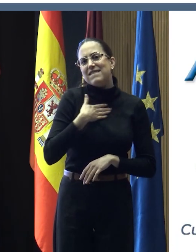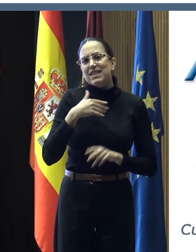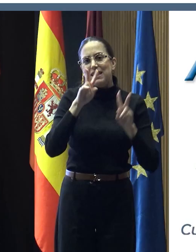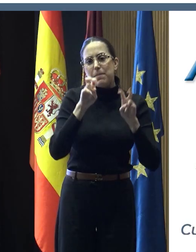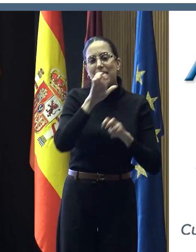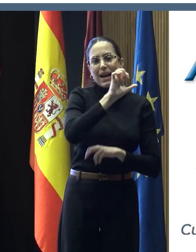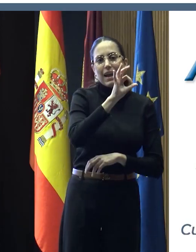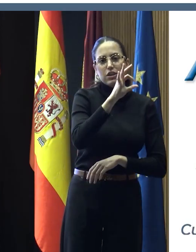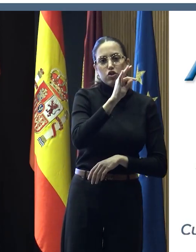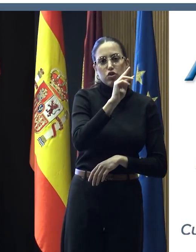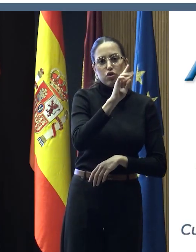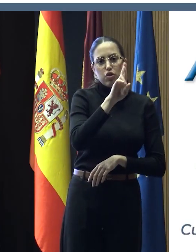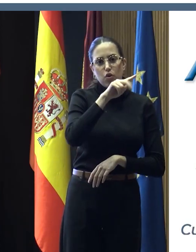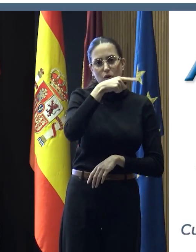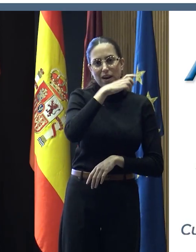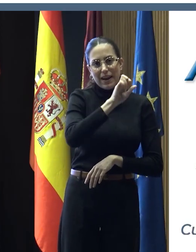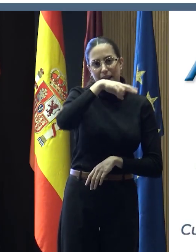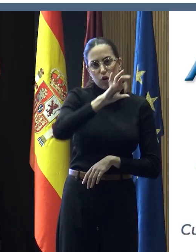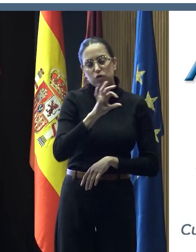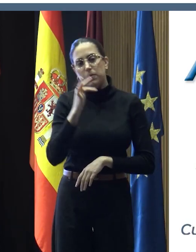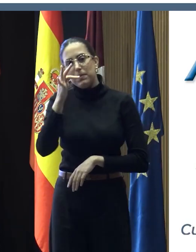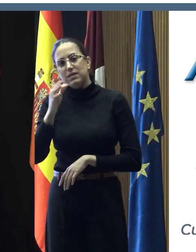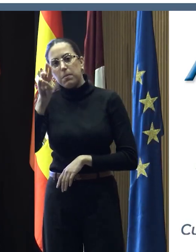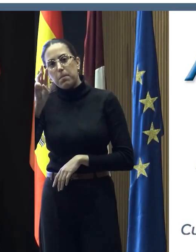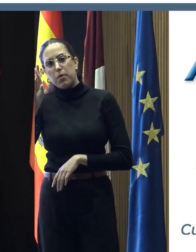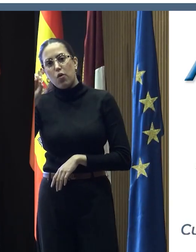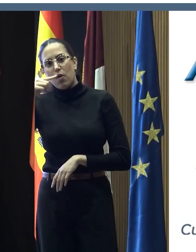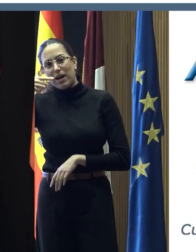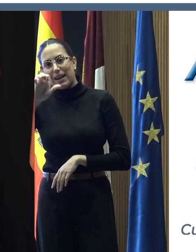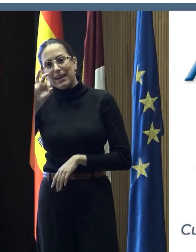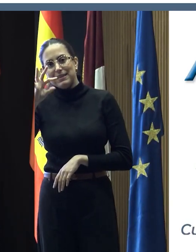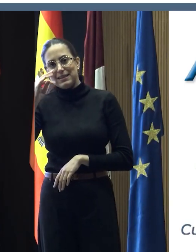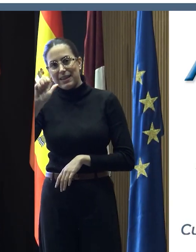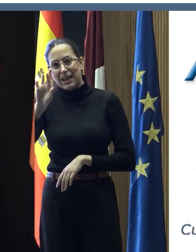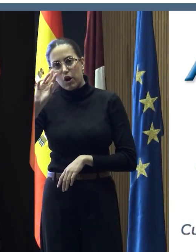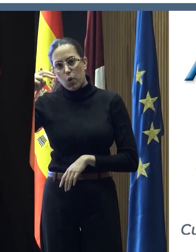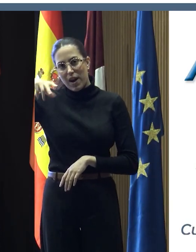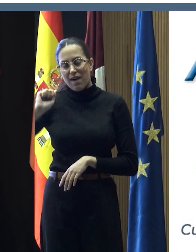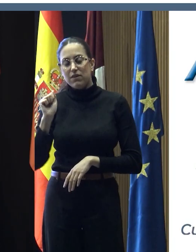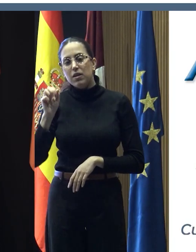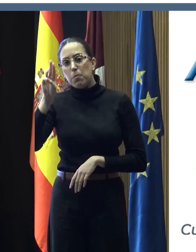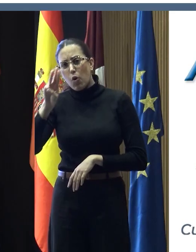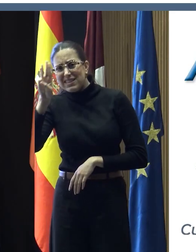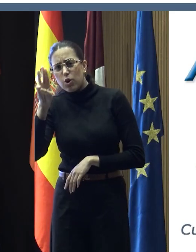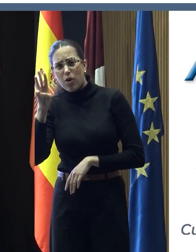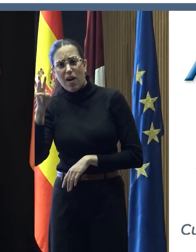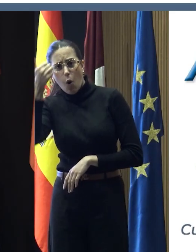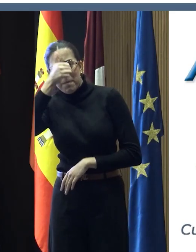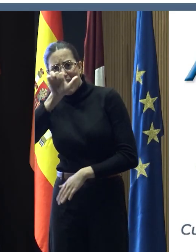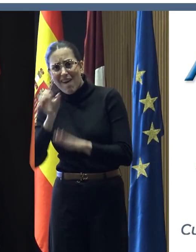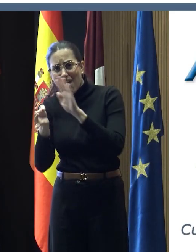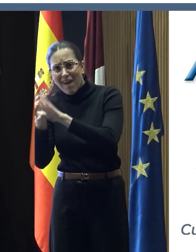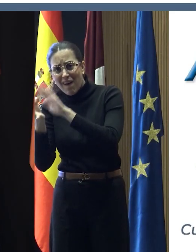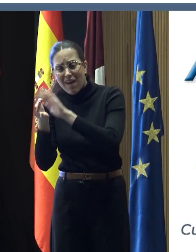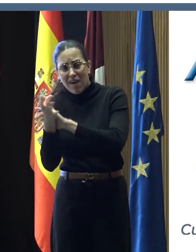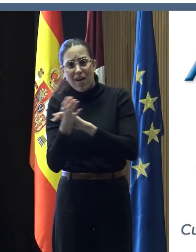la progesterona, el hombre es el que produce la progesterona y la mujer los estrógenos, entonces habría que